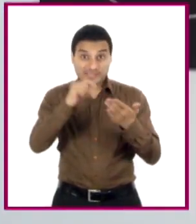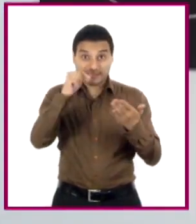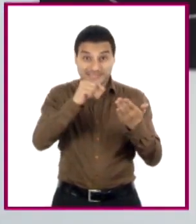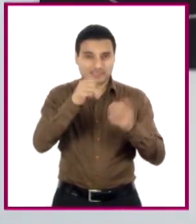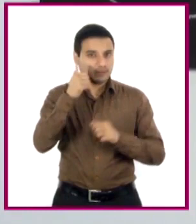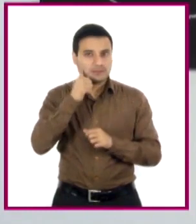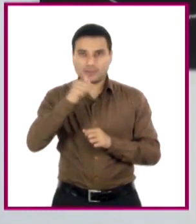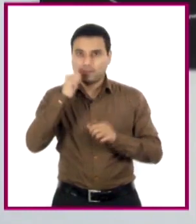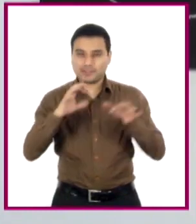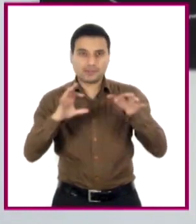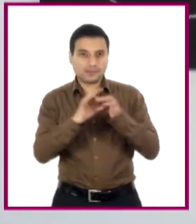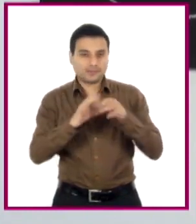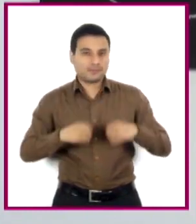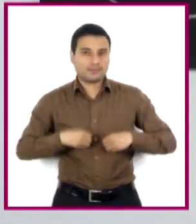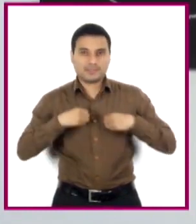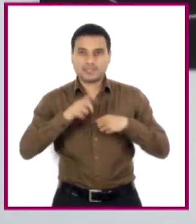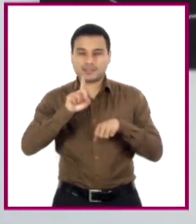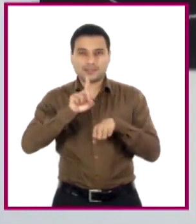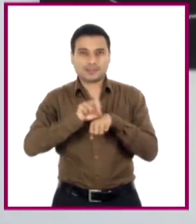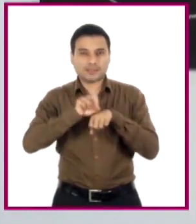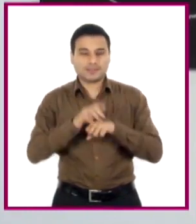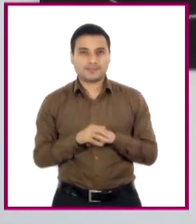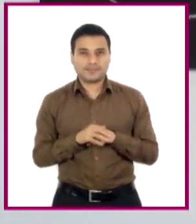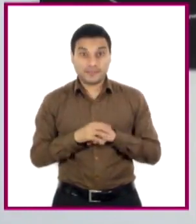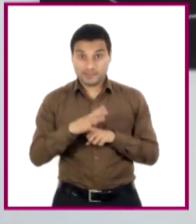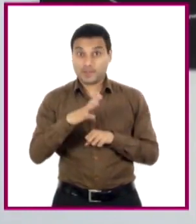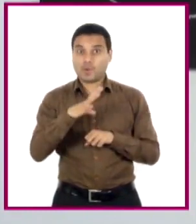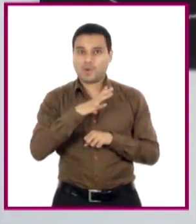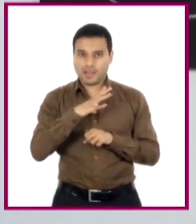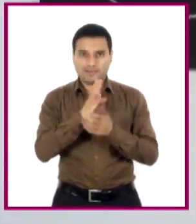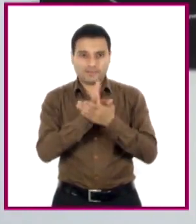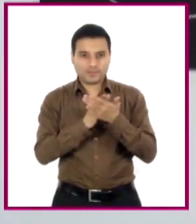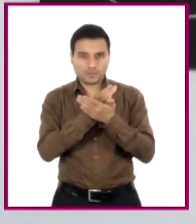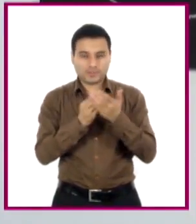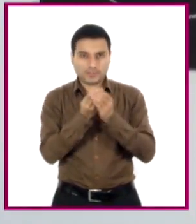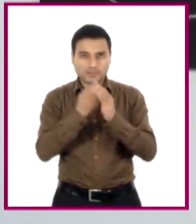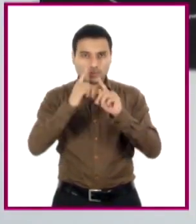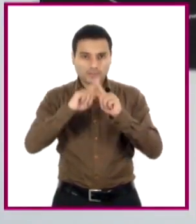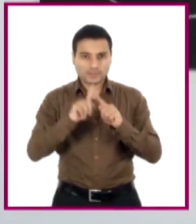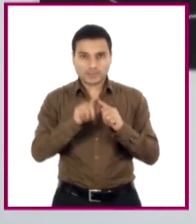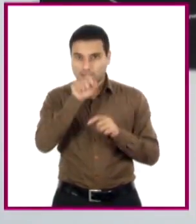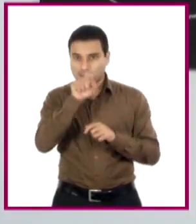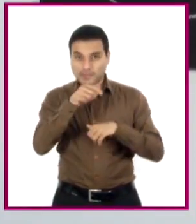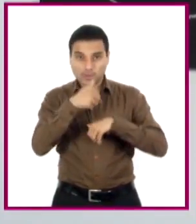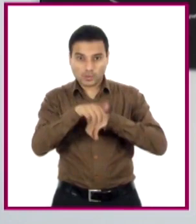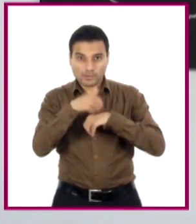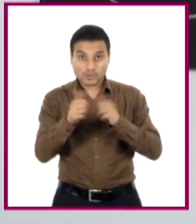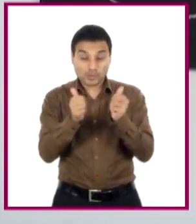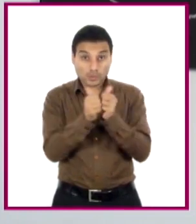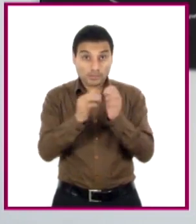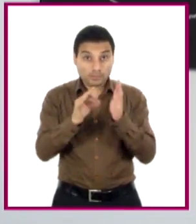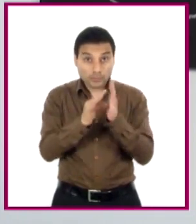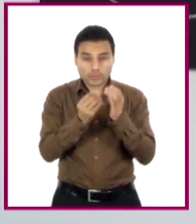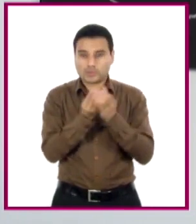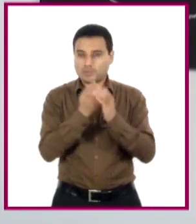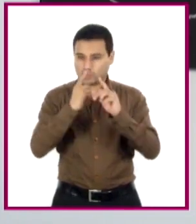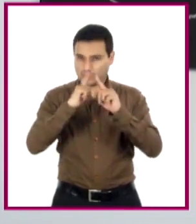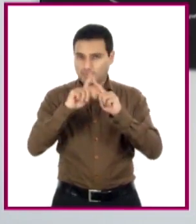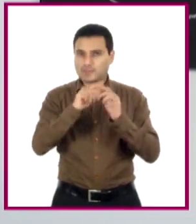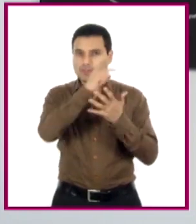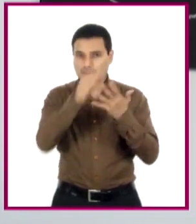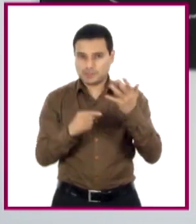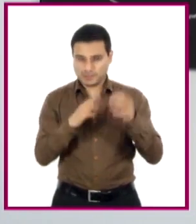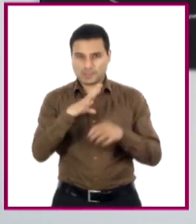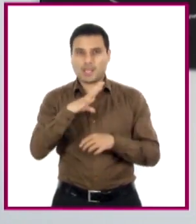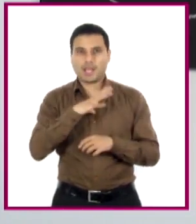día, pero ¿sabían que existen diferentes tipos de fracciones y de números decimales? Cada una con sus características